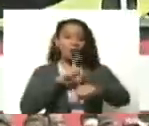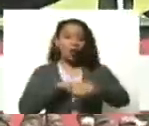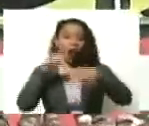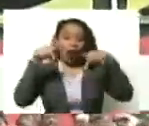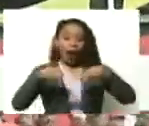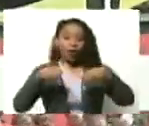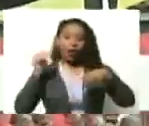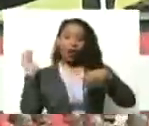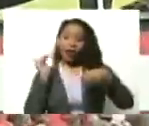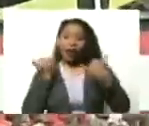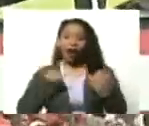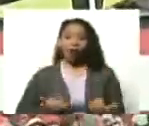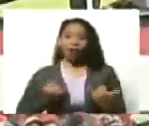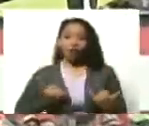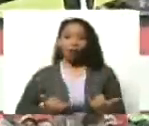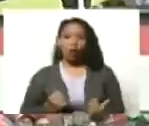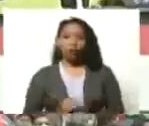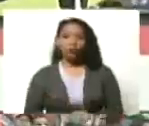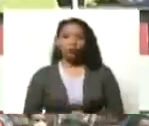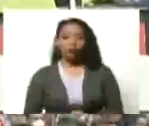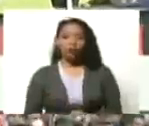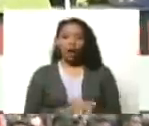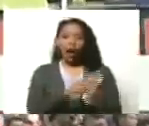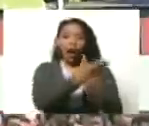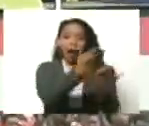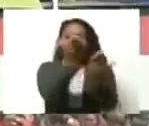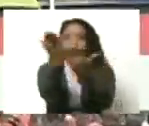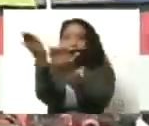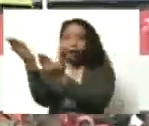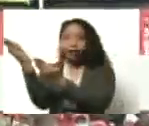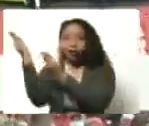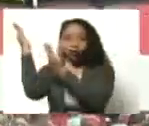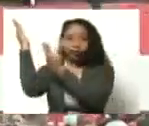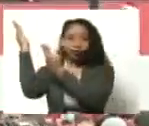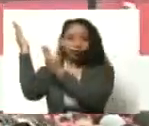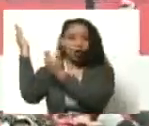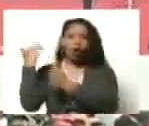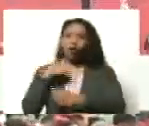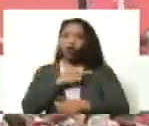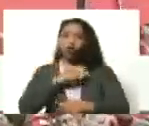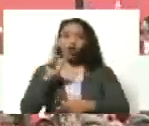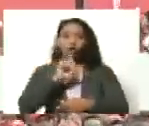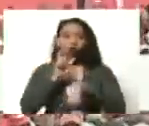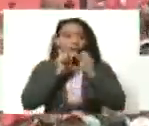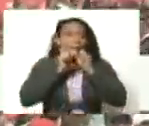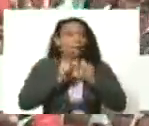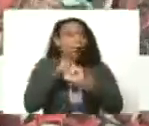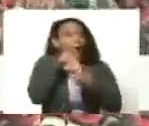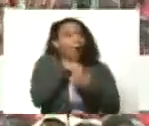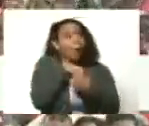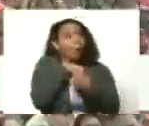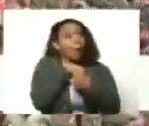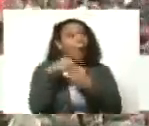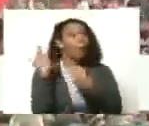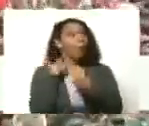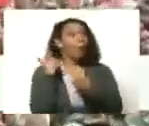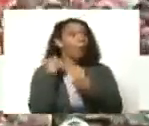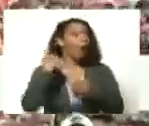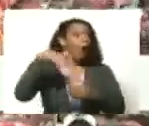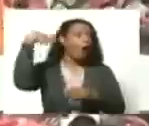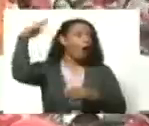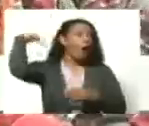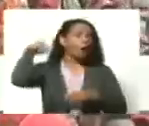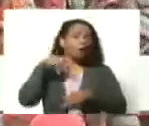esto que viene ahora, ¿ves? Es esto que viene ahora, donde no nos quedemos nosotros allá en los viejos tiempos.